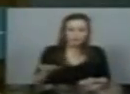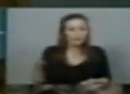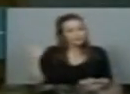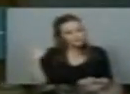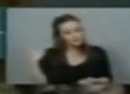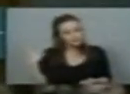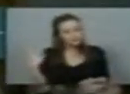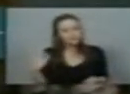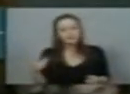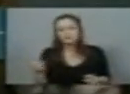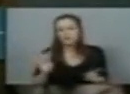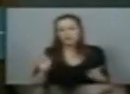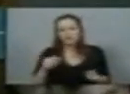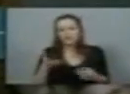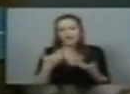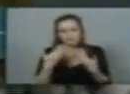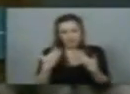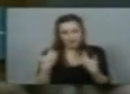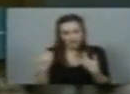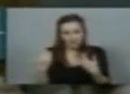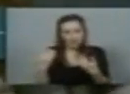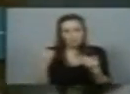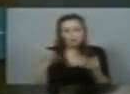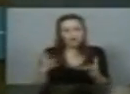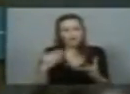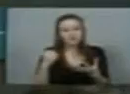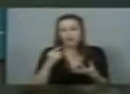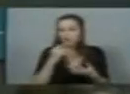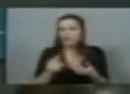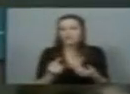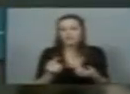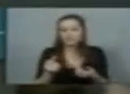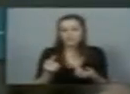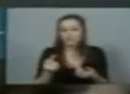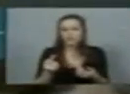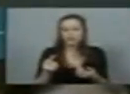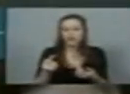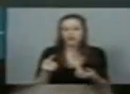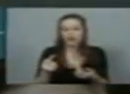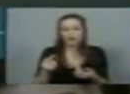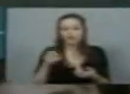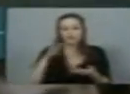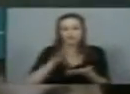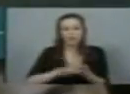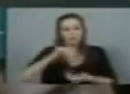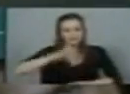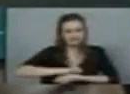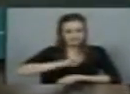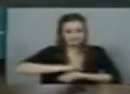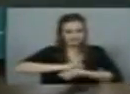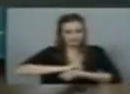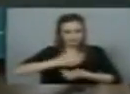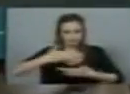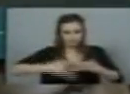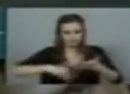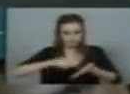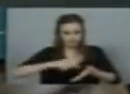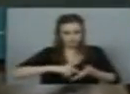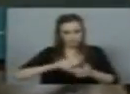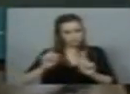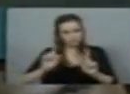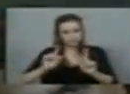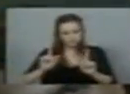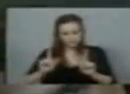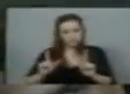eso, señor. Lo estoy verbalizando. Okay. Porque le estoy diciendo a usted que en la gestión de Papel Prensa no